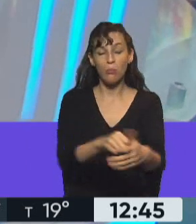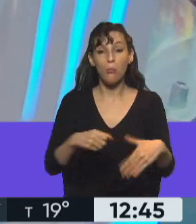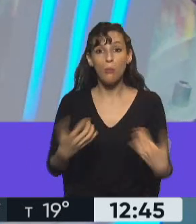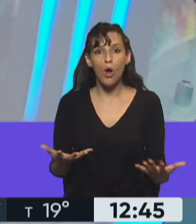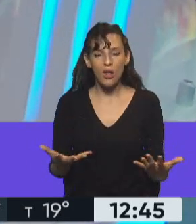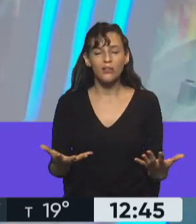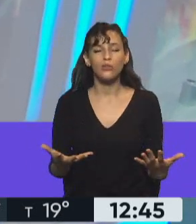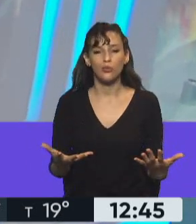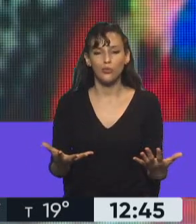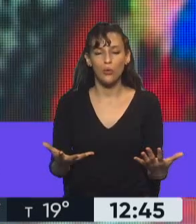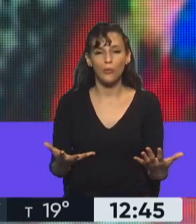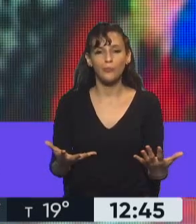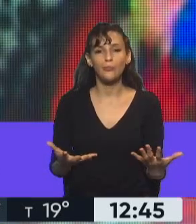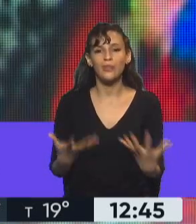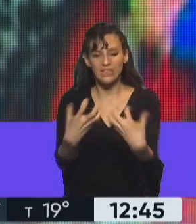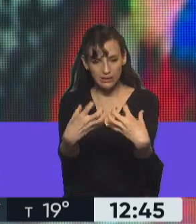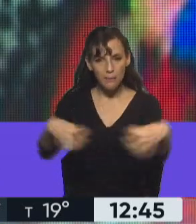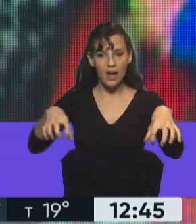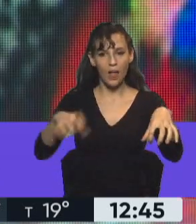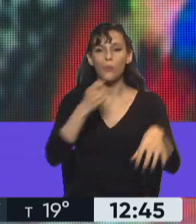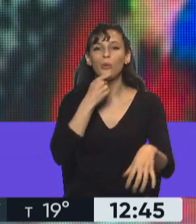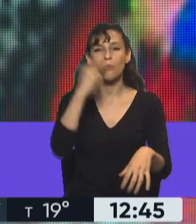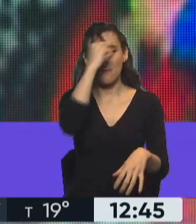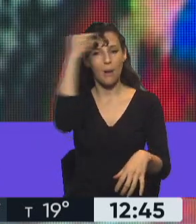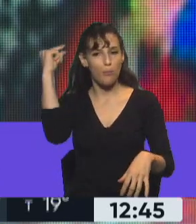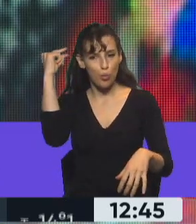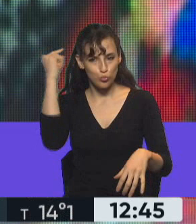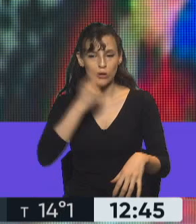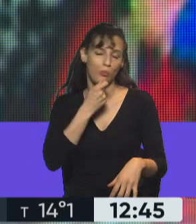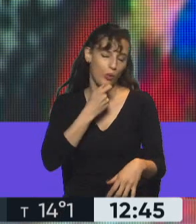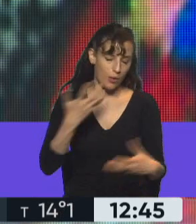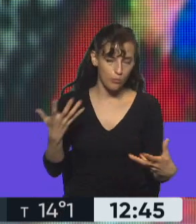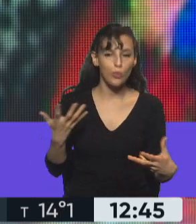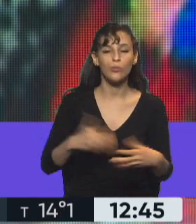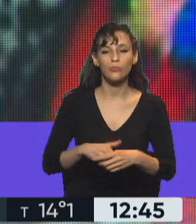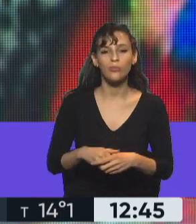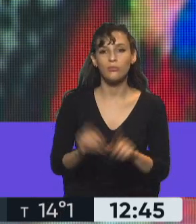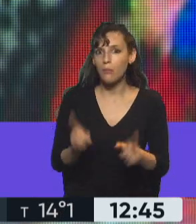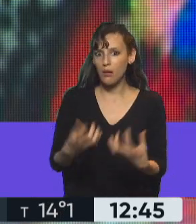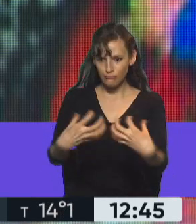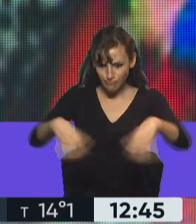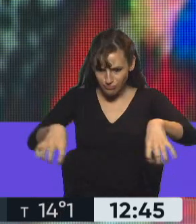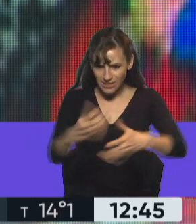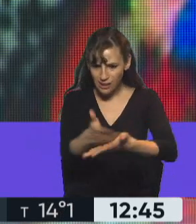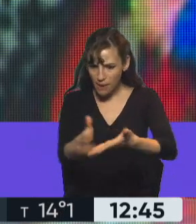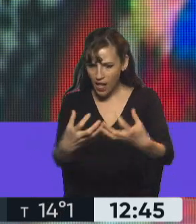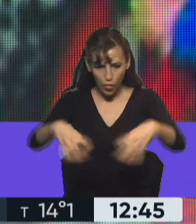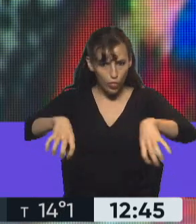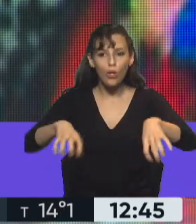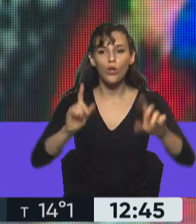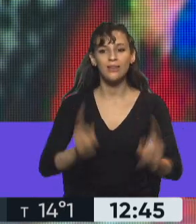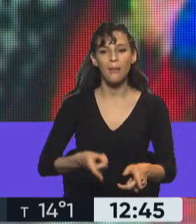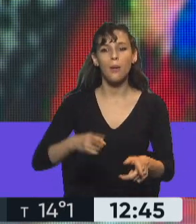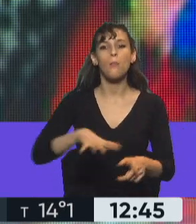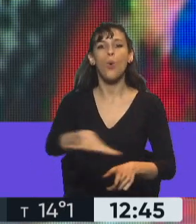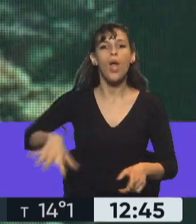otro lado de las fronteras, ¿no? El caso del pueblo mapuche, de ambos lados, y así también otros pueblos, como en el